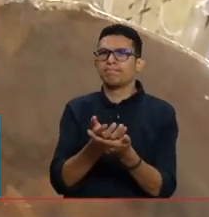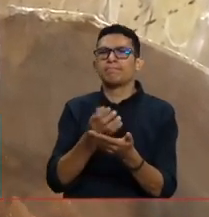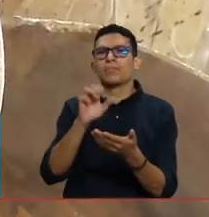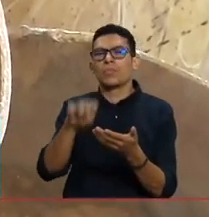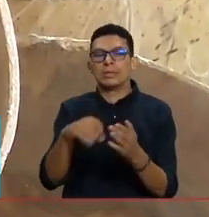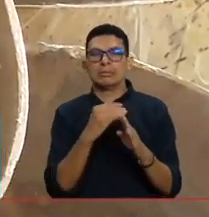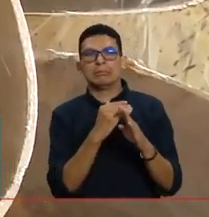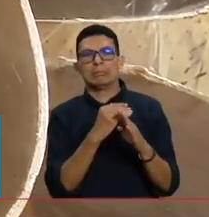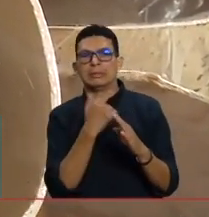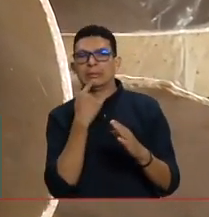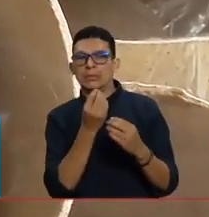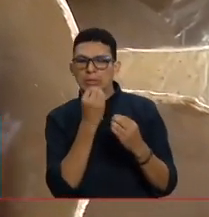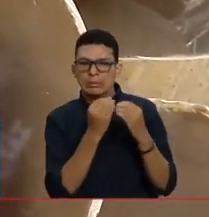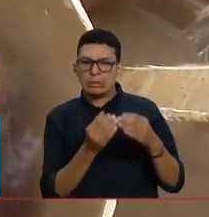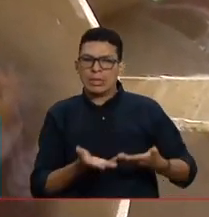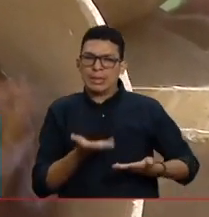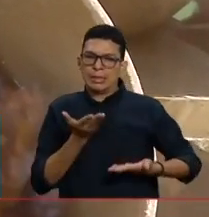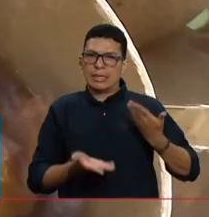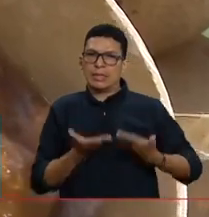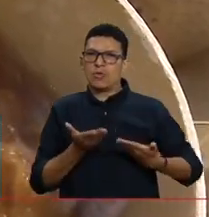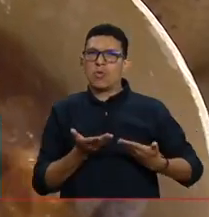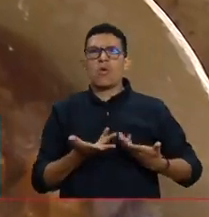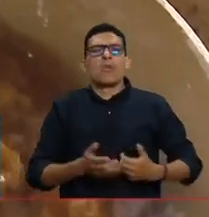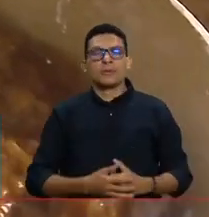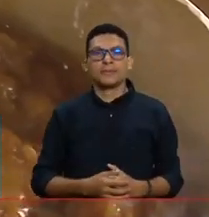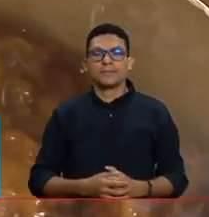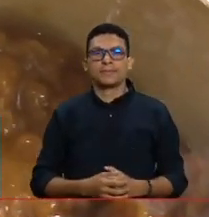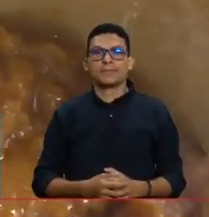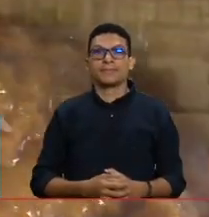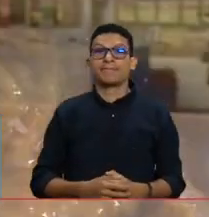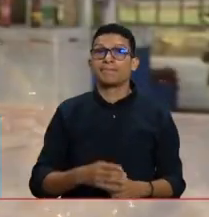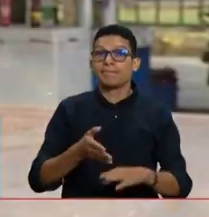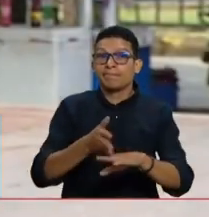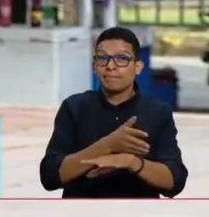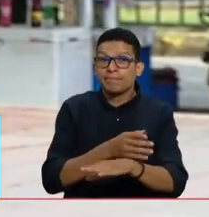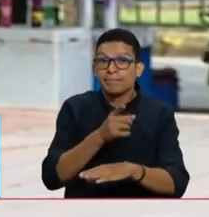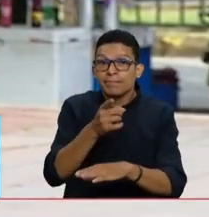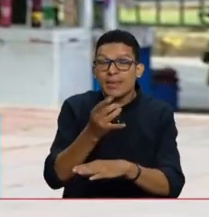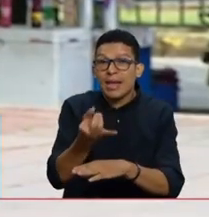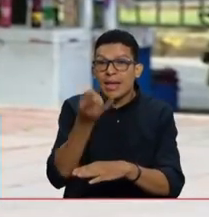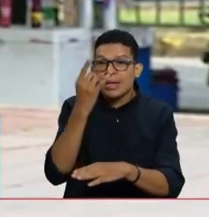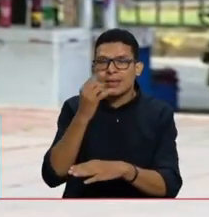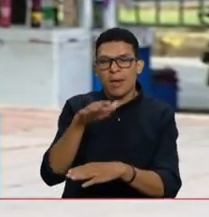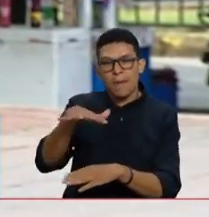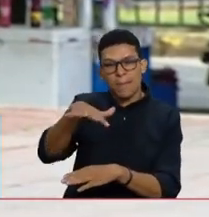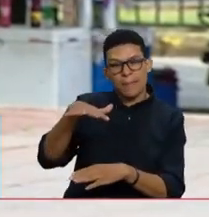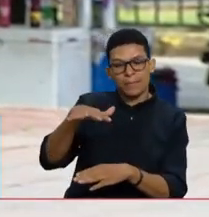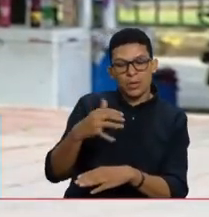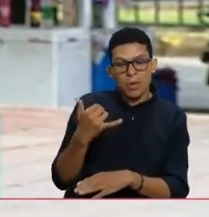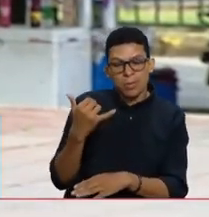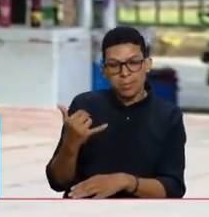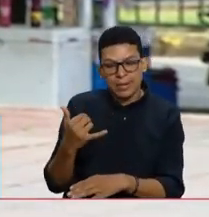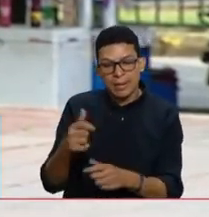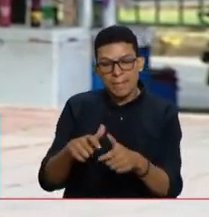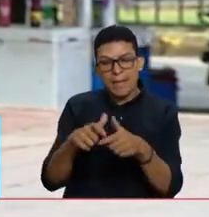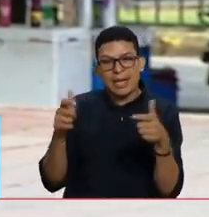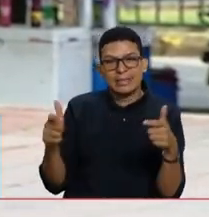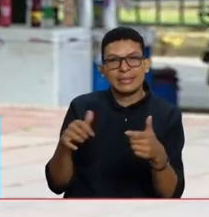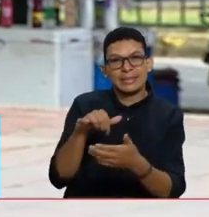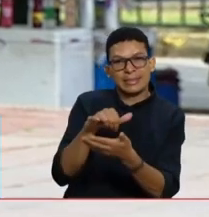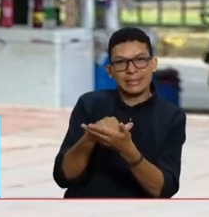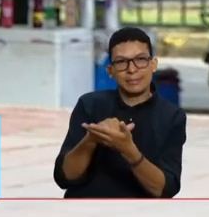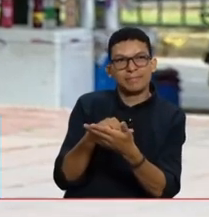no excedernos. Claro que sí. Bueno, lo ideal es que antes de ustedes llegar a un lugar donde sabe que va a haber mucho de esto, que va a